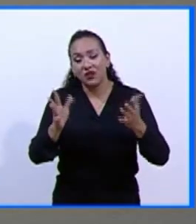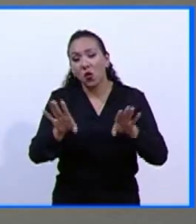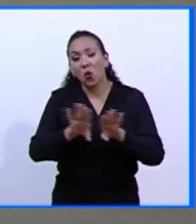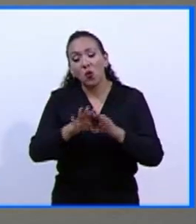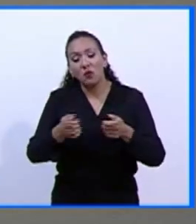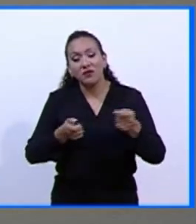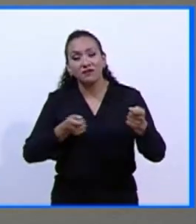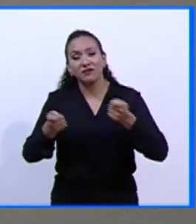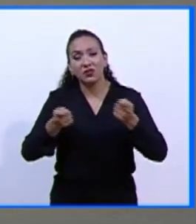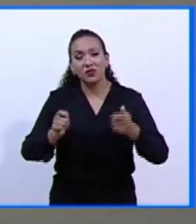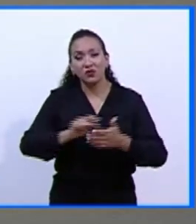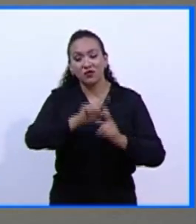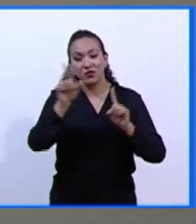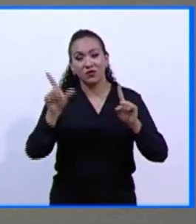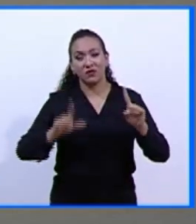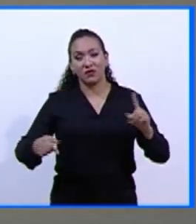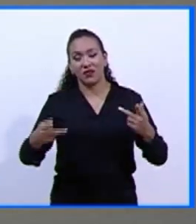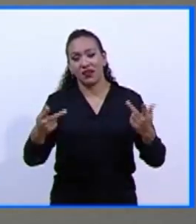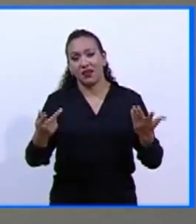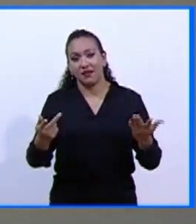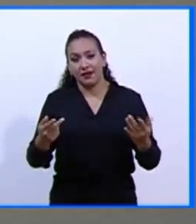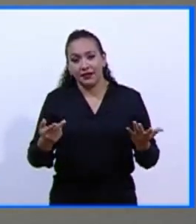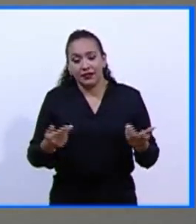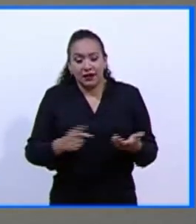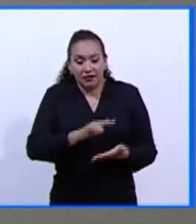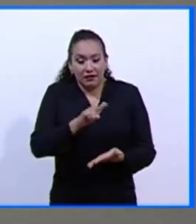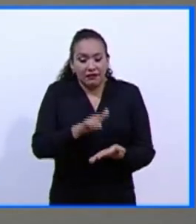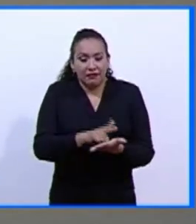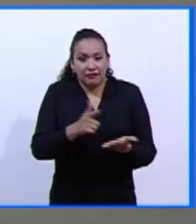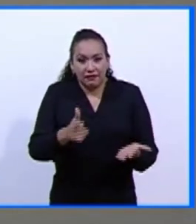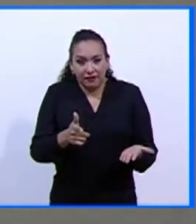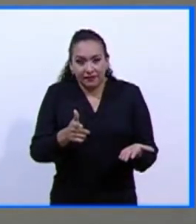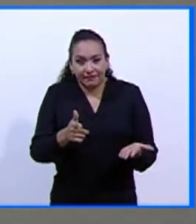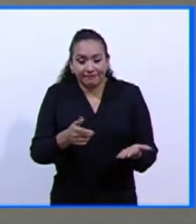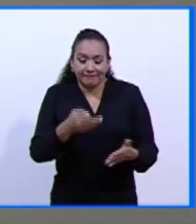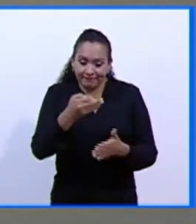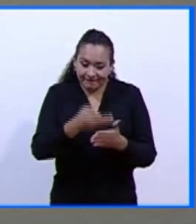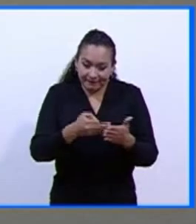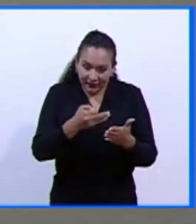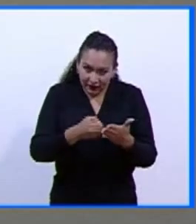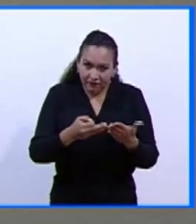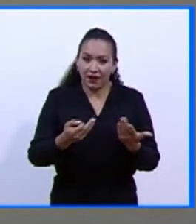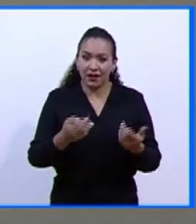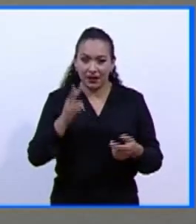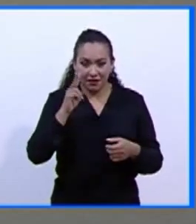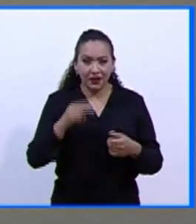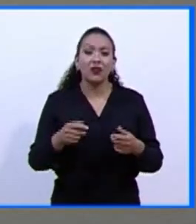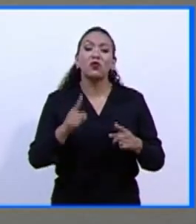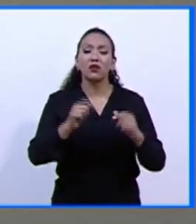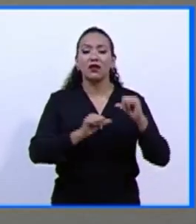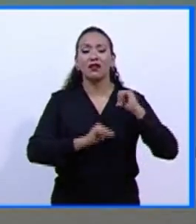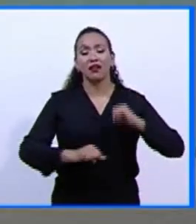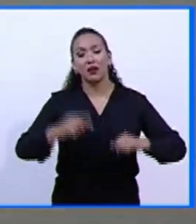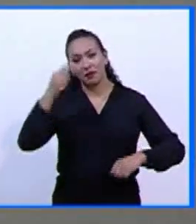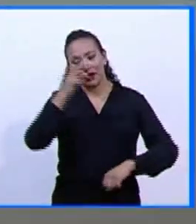ciudadano la institución que le resuelva su litigio.